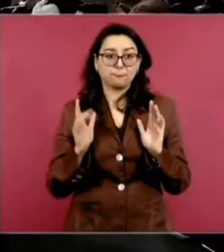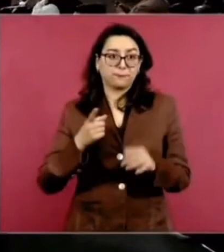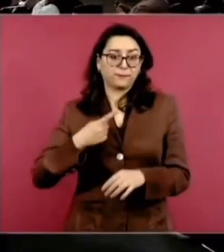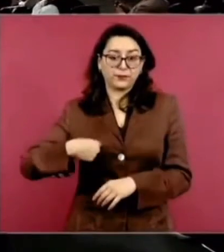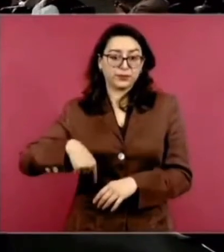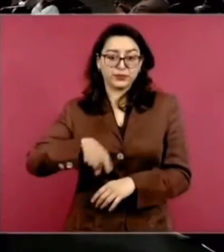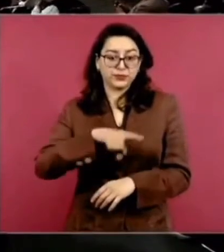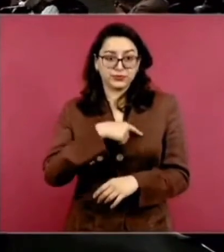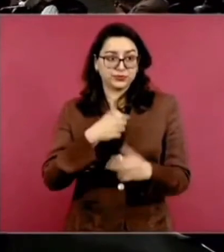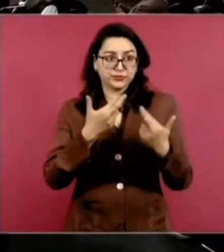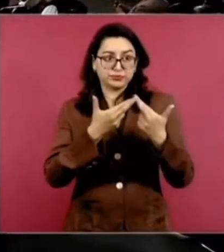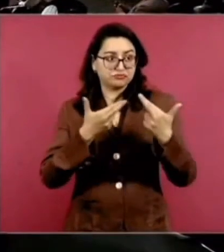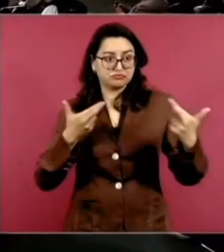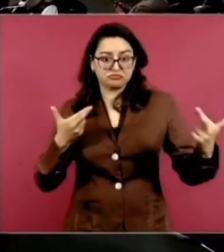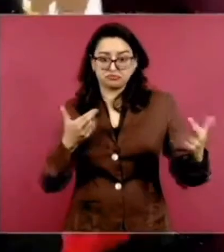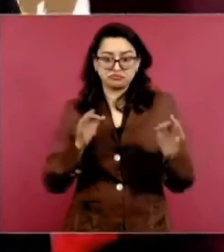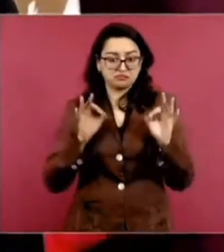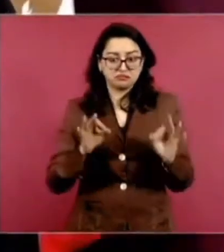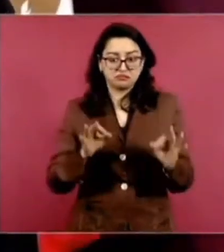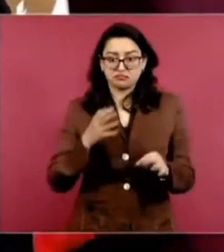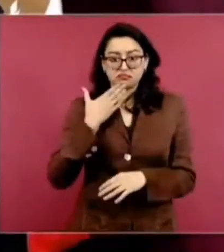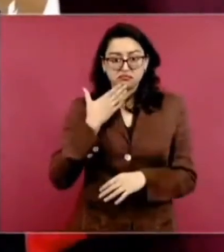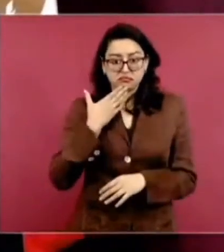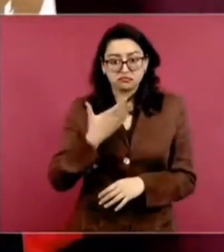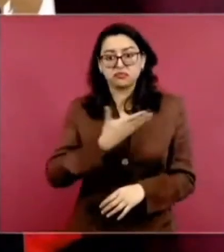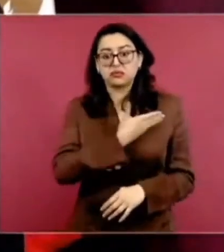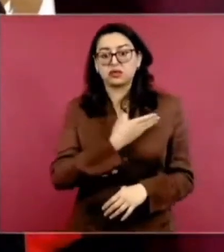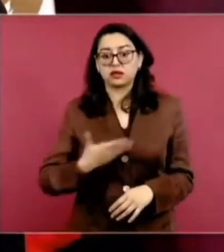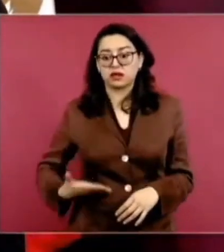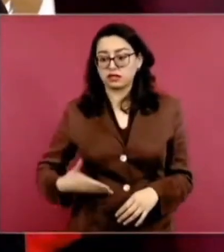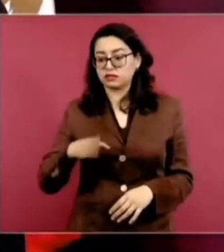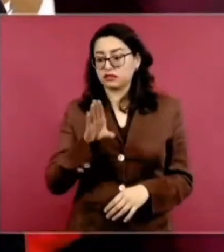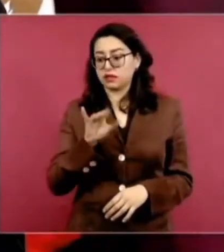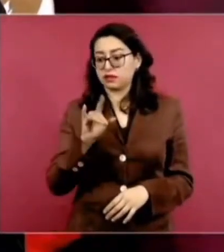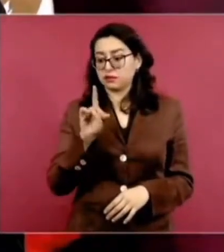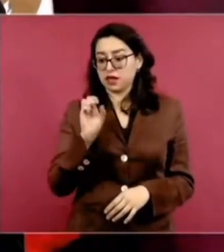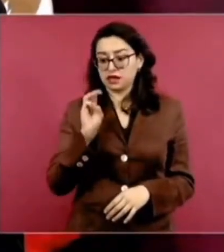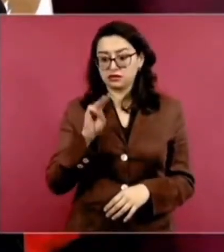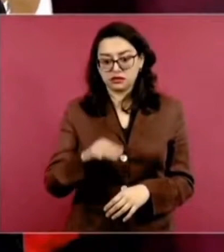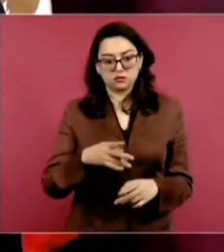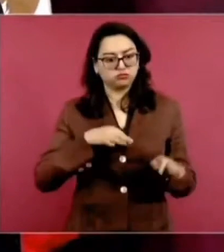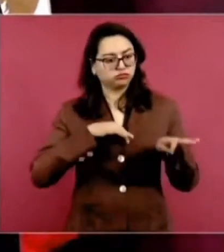relaciones en muy buenos términos con el presidente Biden